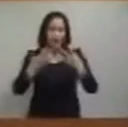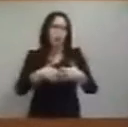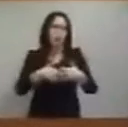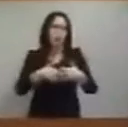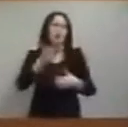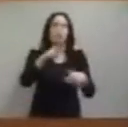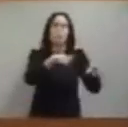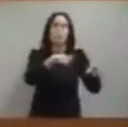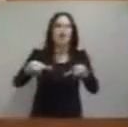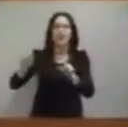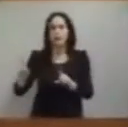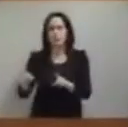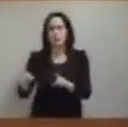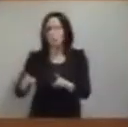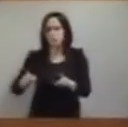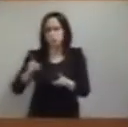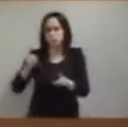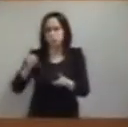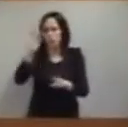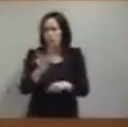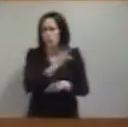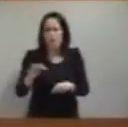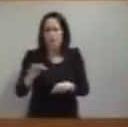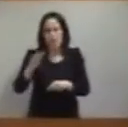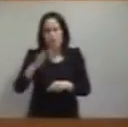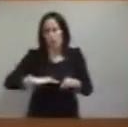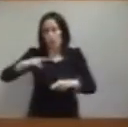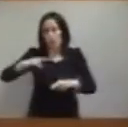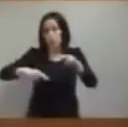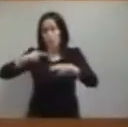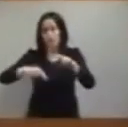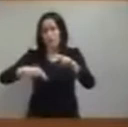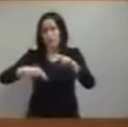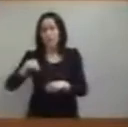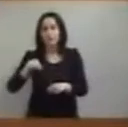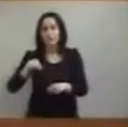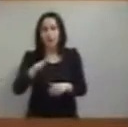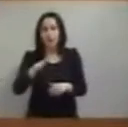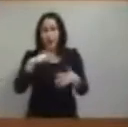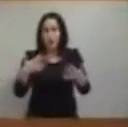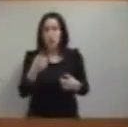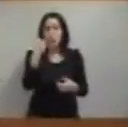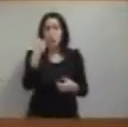las parcelas, sino el conjunto de áreas urbanizadas, ahora mismo sería de